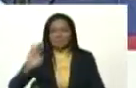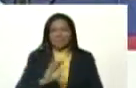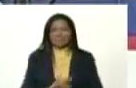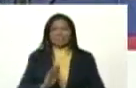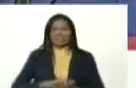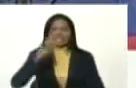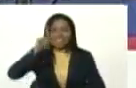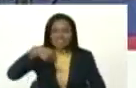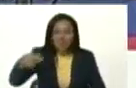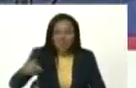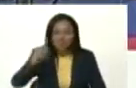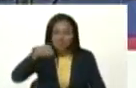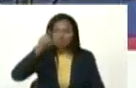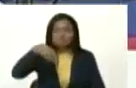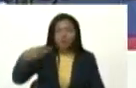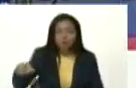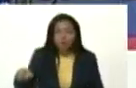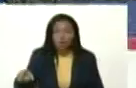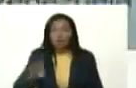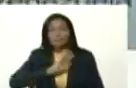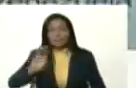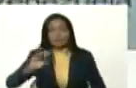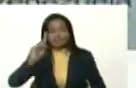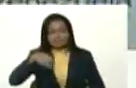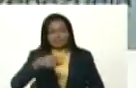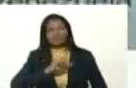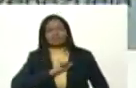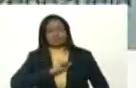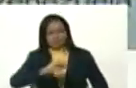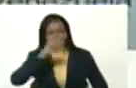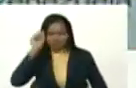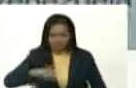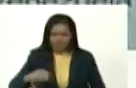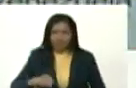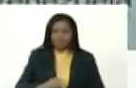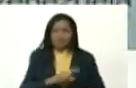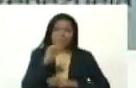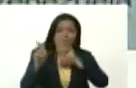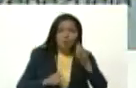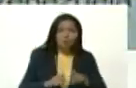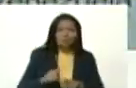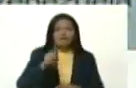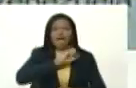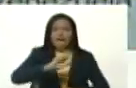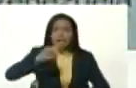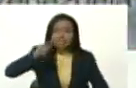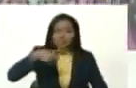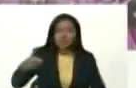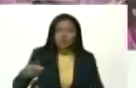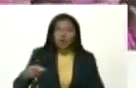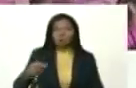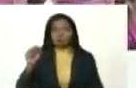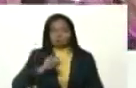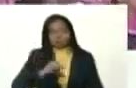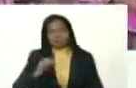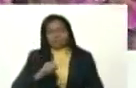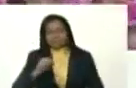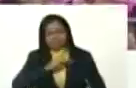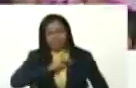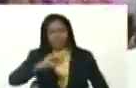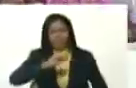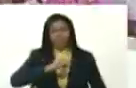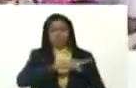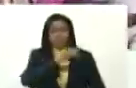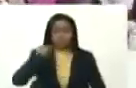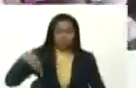¿Eres o no eres? Sí eres, sí soy. Se la pregunta, ¿eres o no eres? Sí